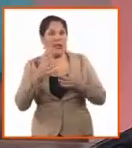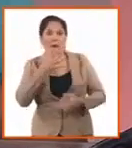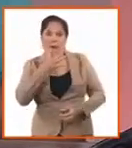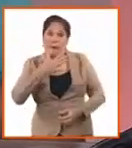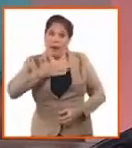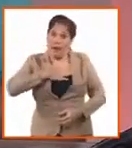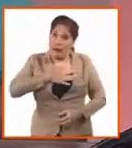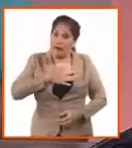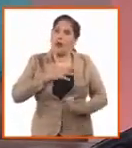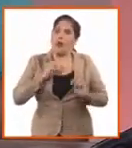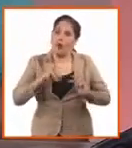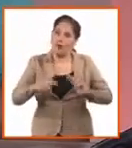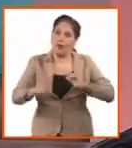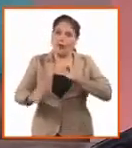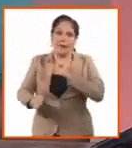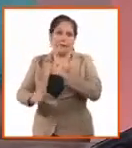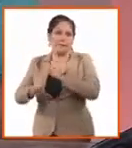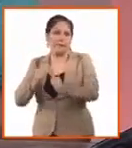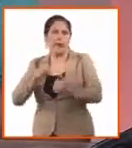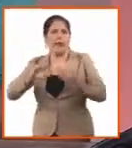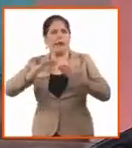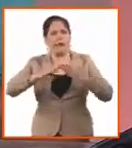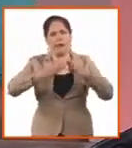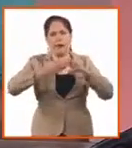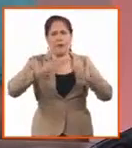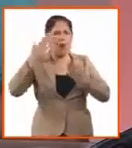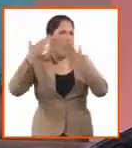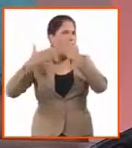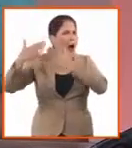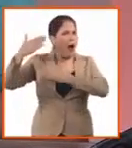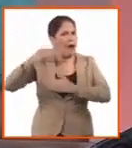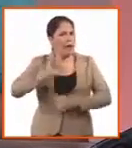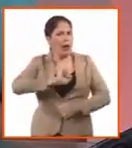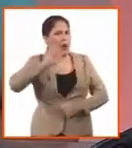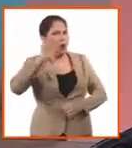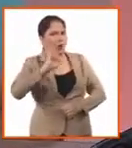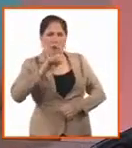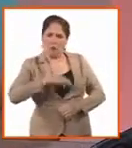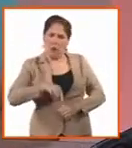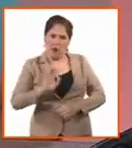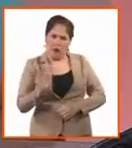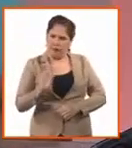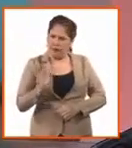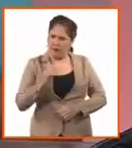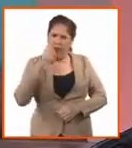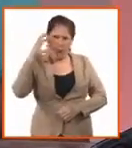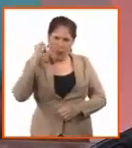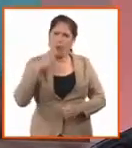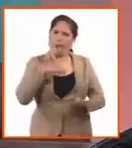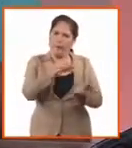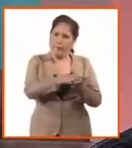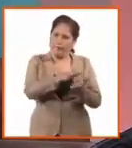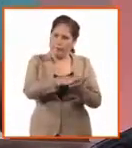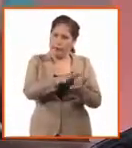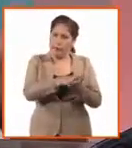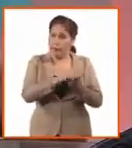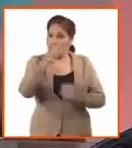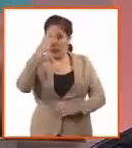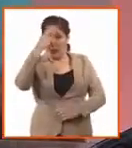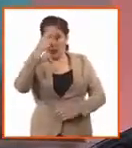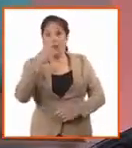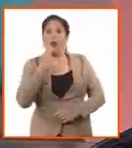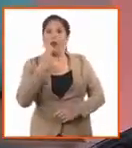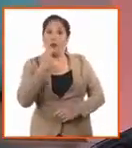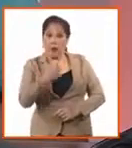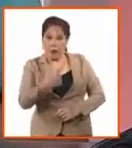que en ocasiones estamos regresando a discusiones que parecían ya superar en determinados ámbitos y me parece que elche un poco nos